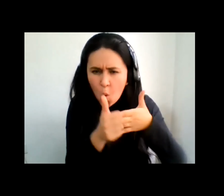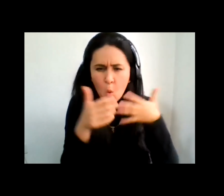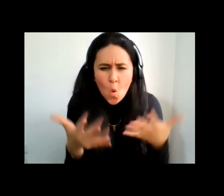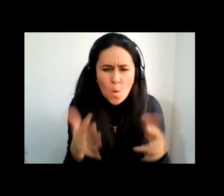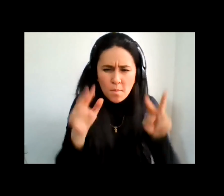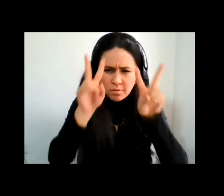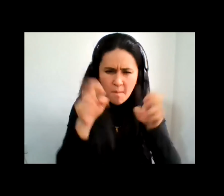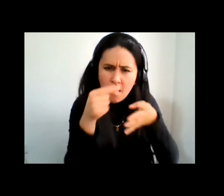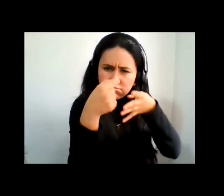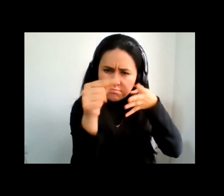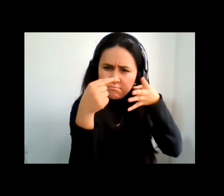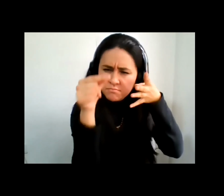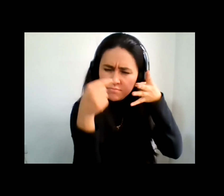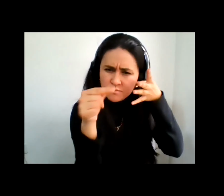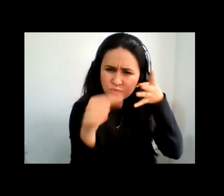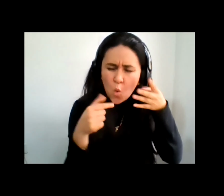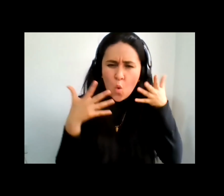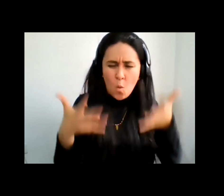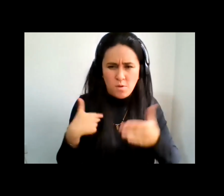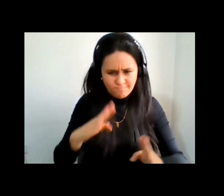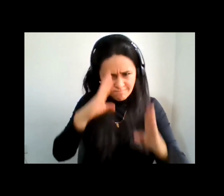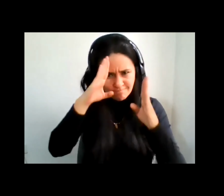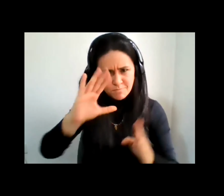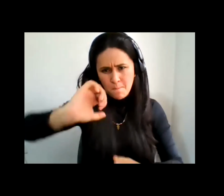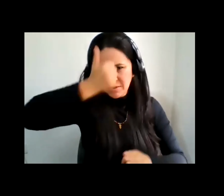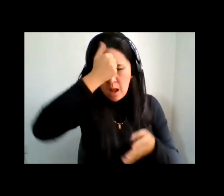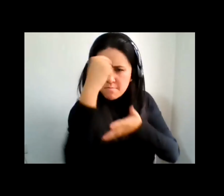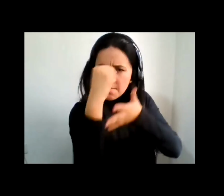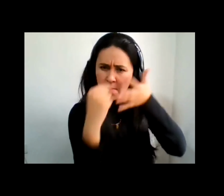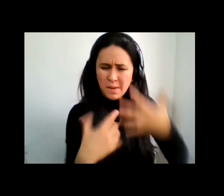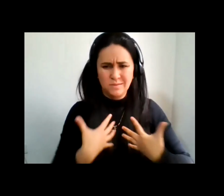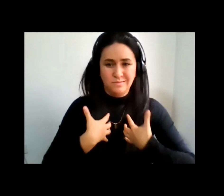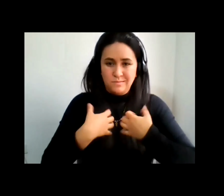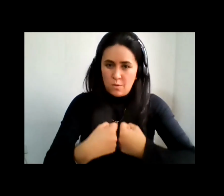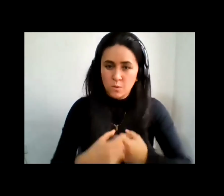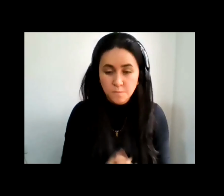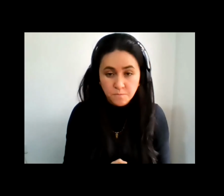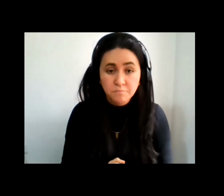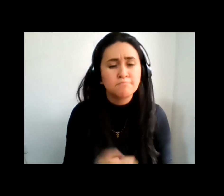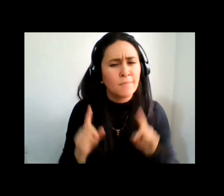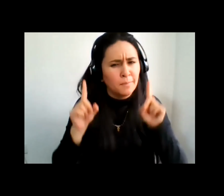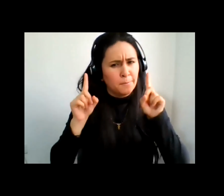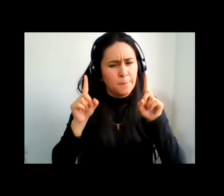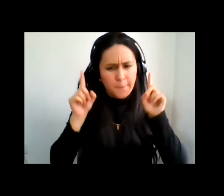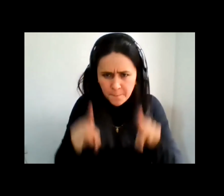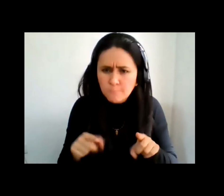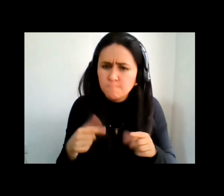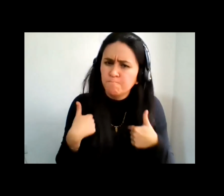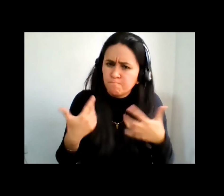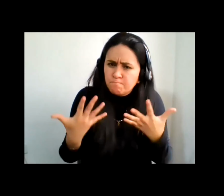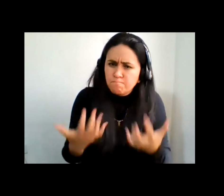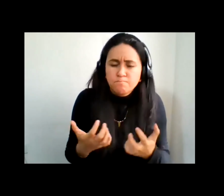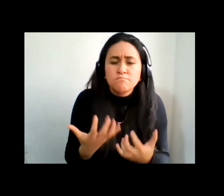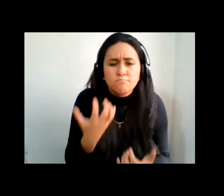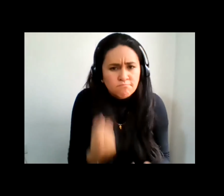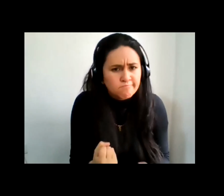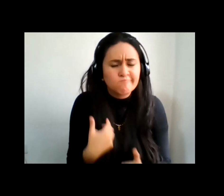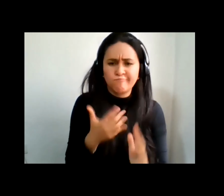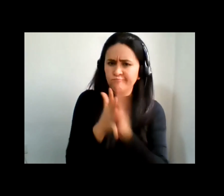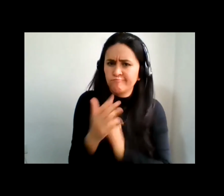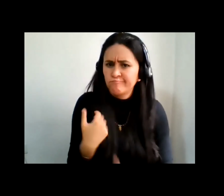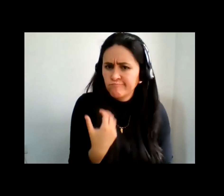en el marco de funciones esenciales en salud pública. Quiero aprovechar también para decirles que vamos a hacer este tipo